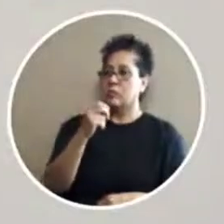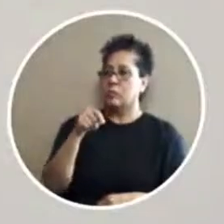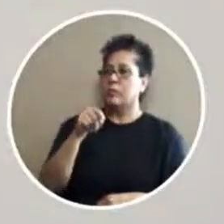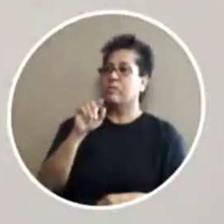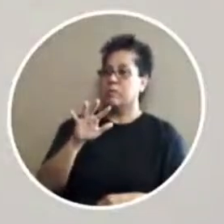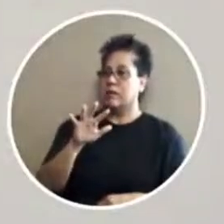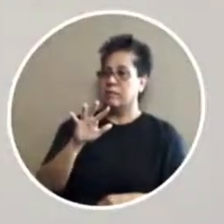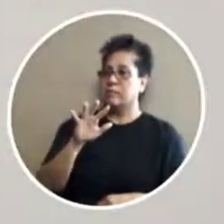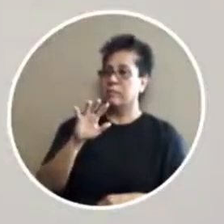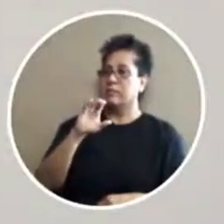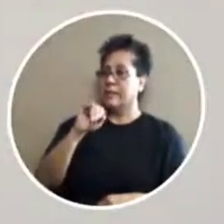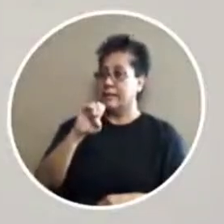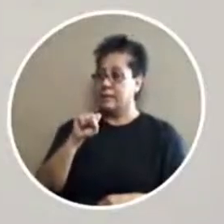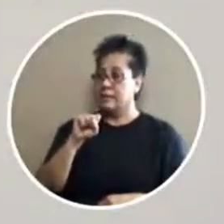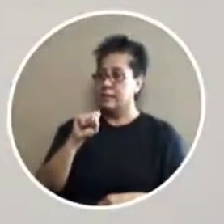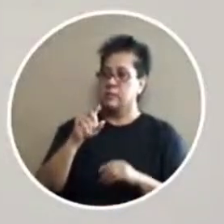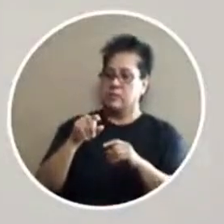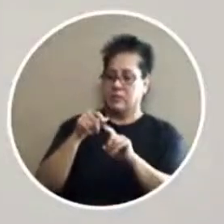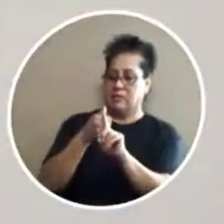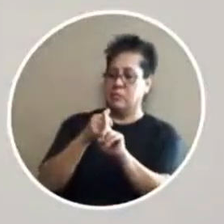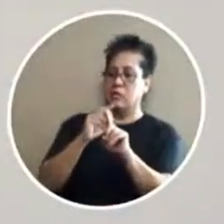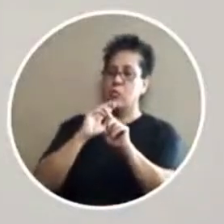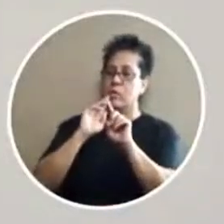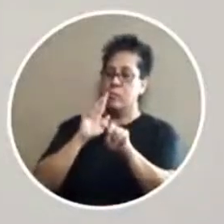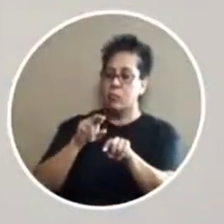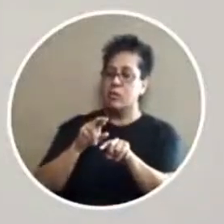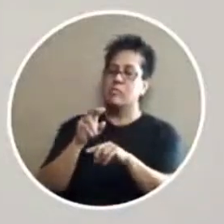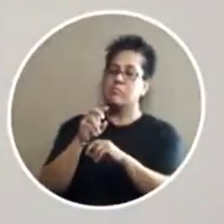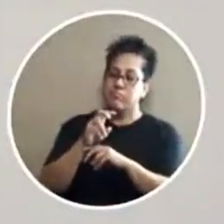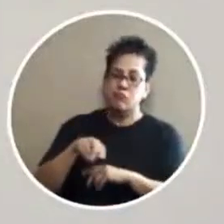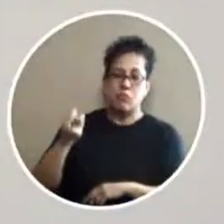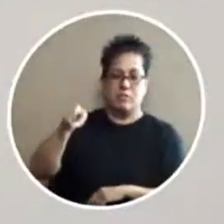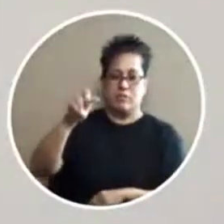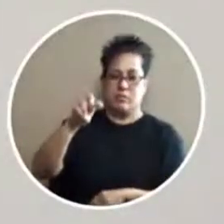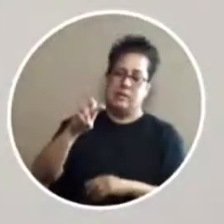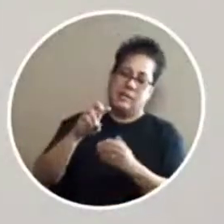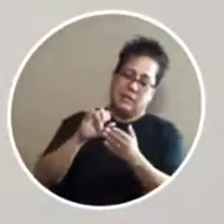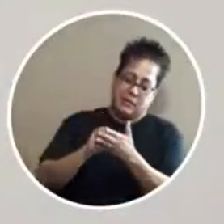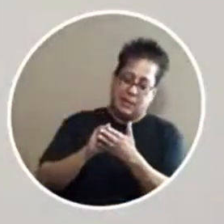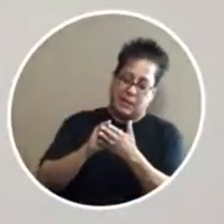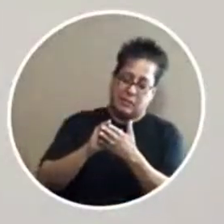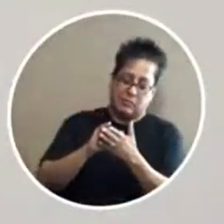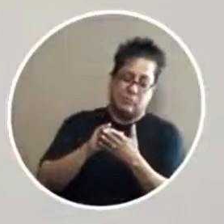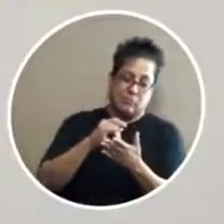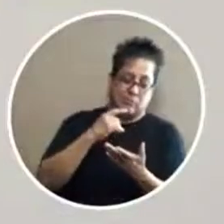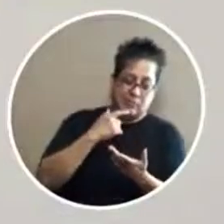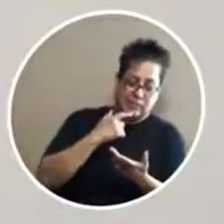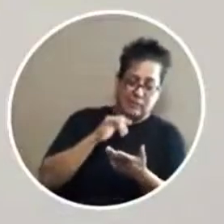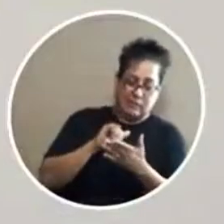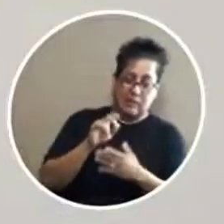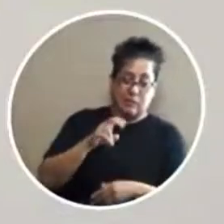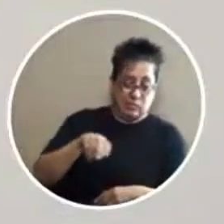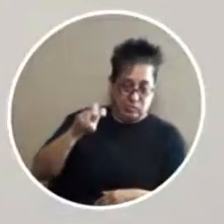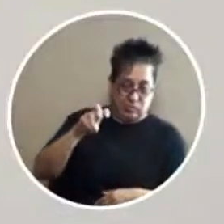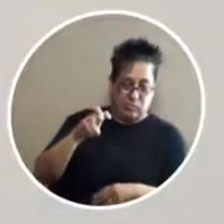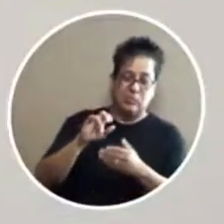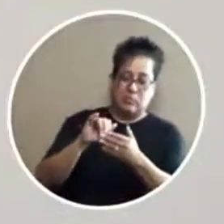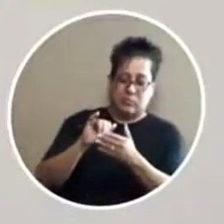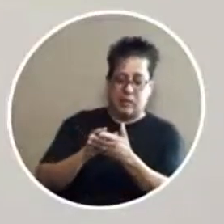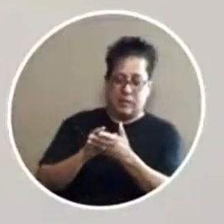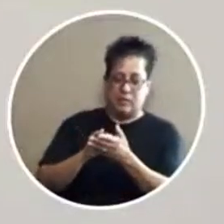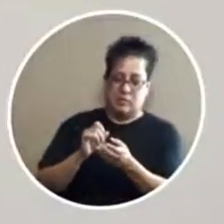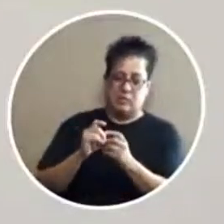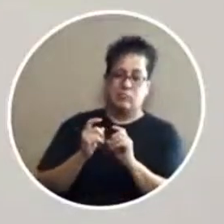13.5% de los casos reportaron haber viajado. So, eso nos indica que el viajar está contribuyendo